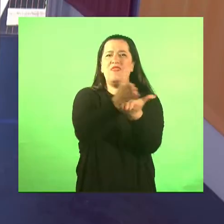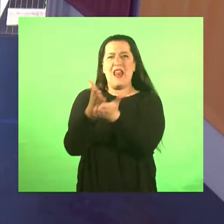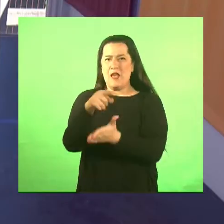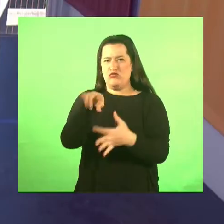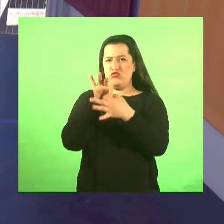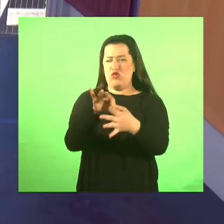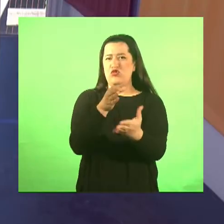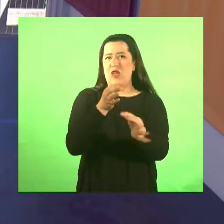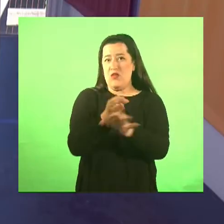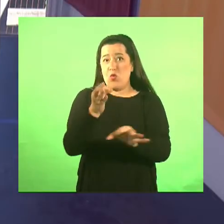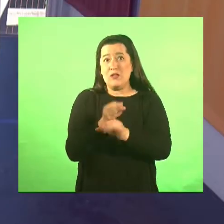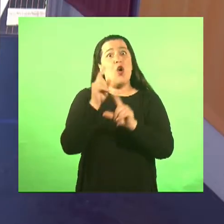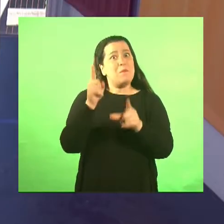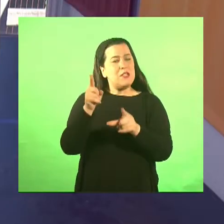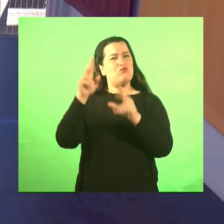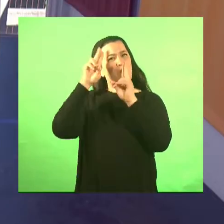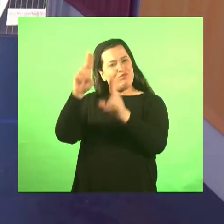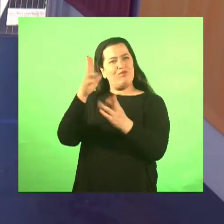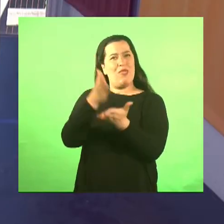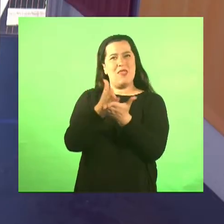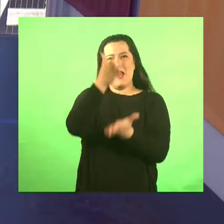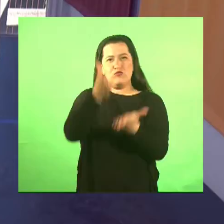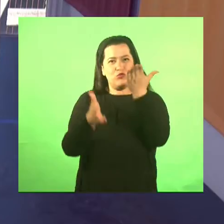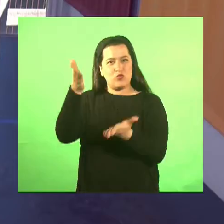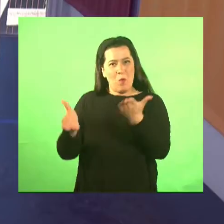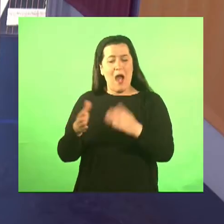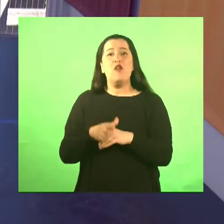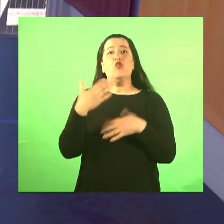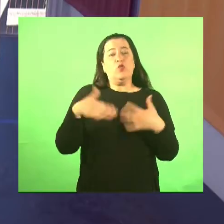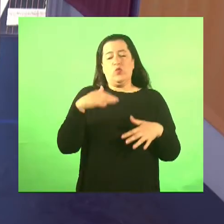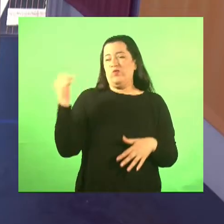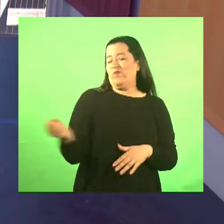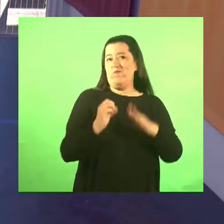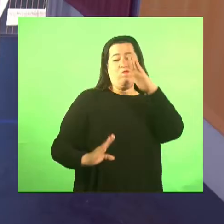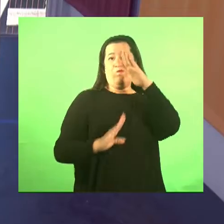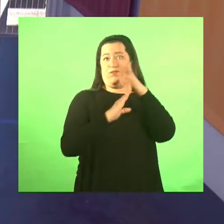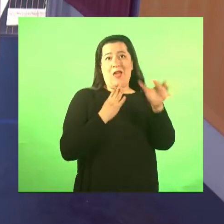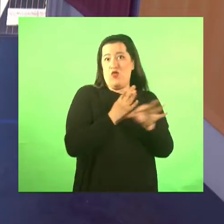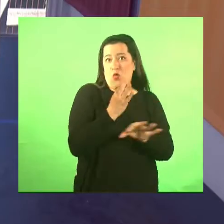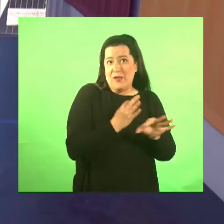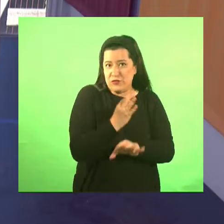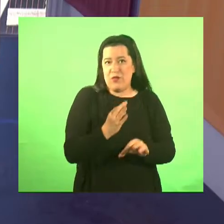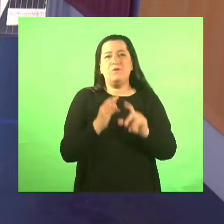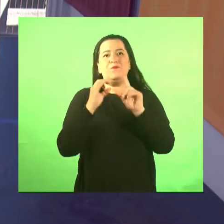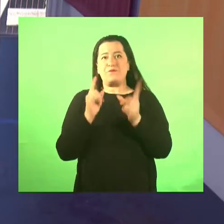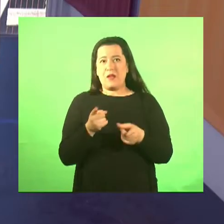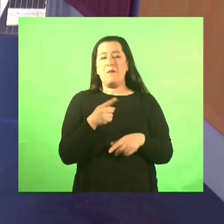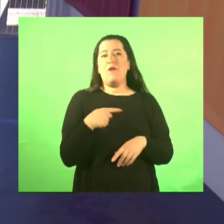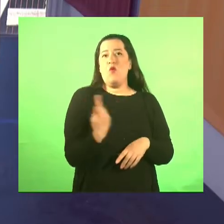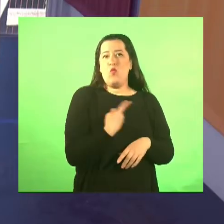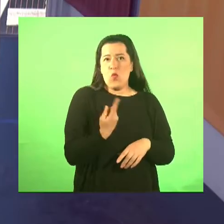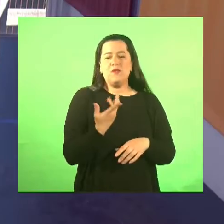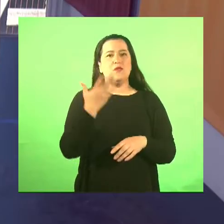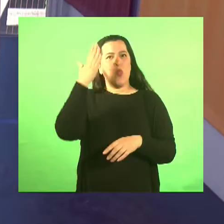que como decía, dentro del paradigma de los derechos humanos, es un derecho central en nuestra también, ¿no?